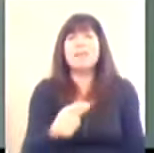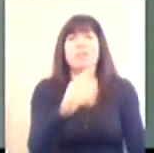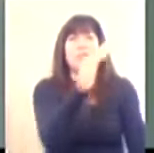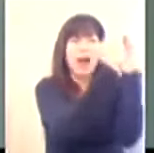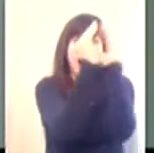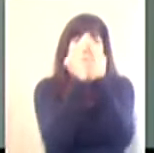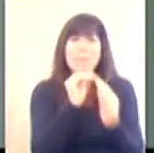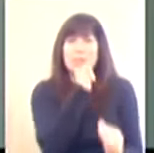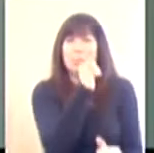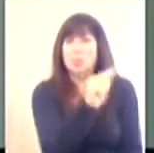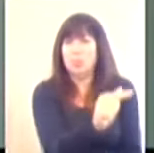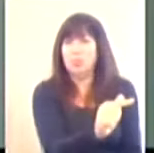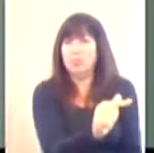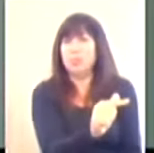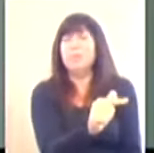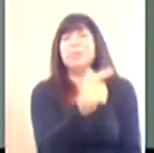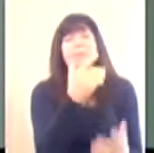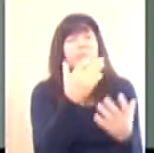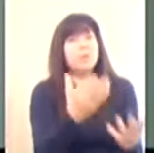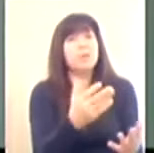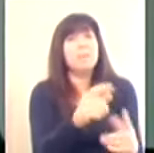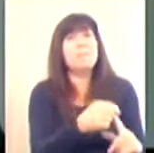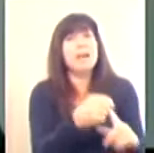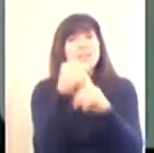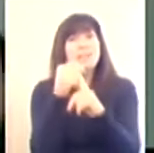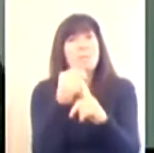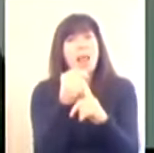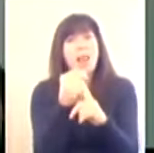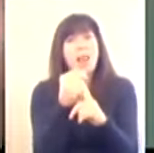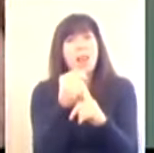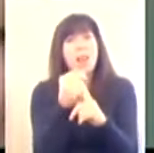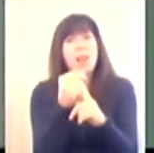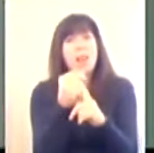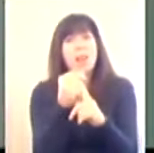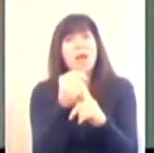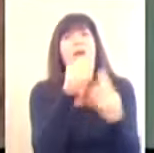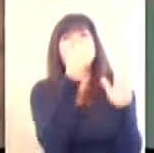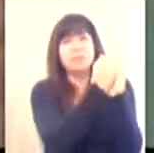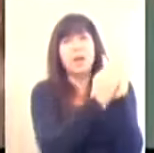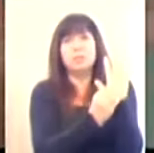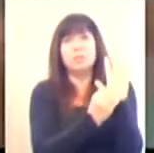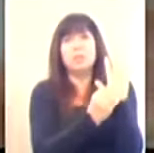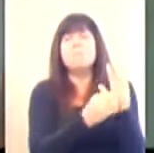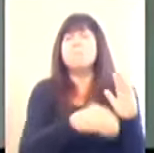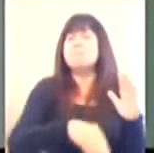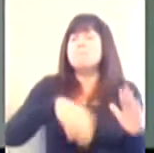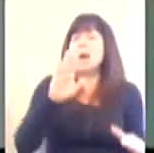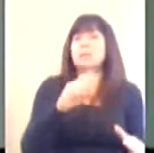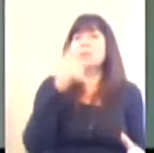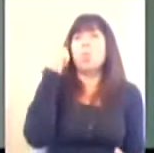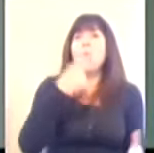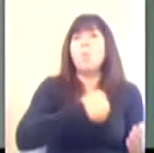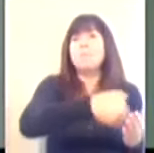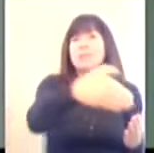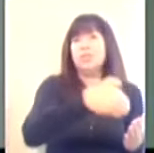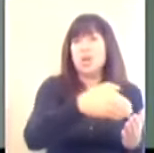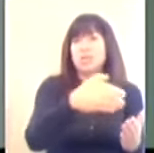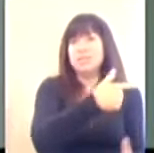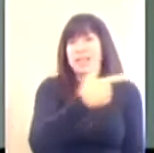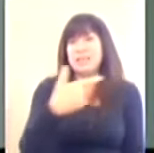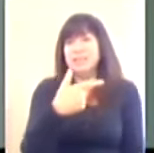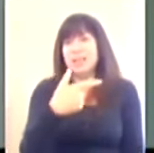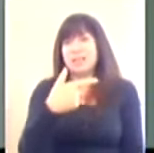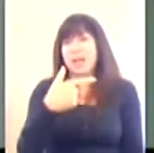vivienda. Y la principal crisis, para que se den algunos datos, en el fondo más de 1.700.000 personas viven hacinados hoy día en nuestro